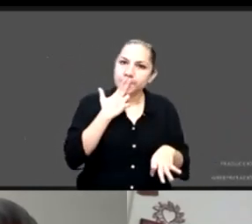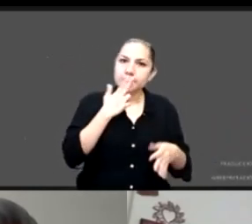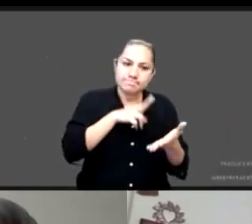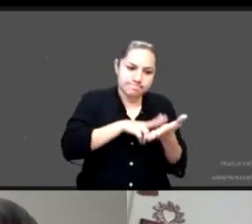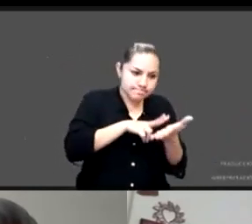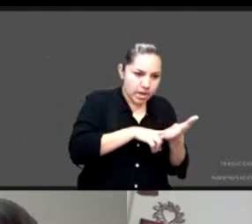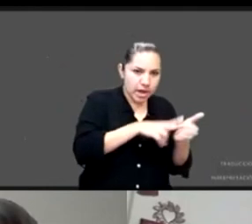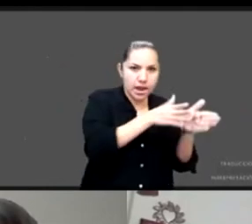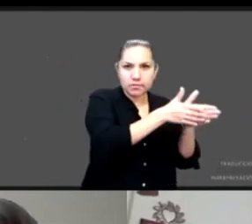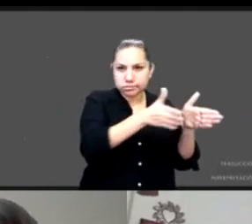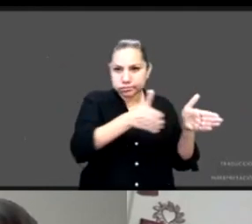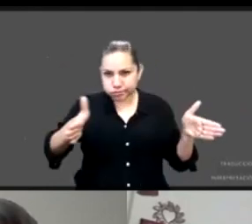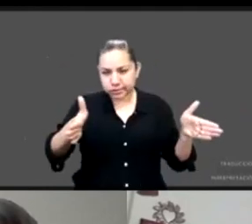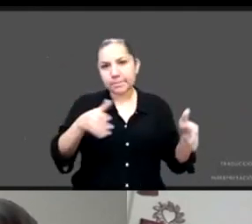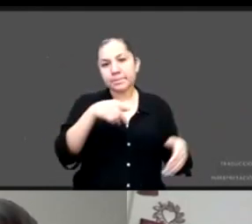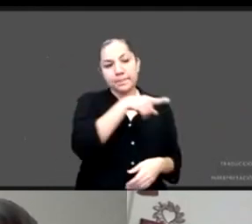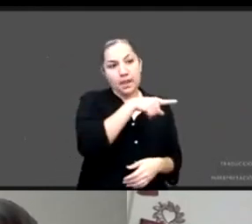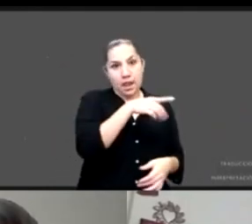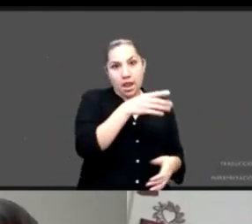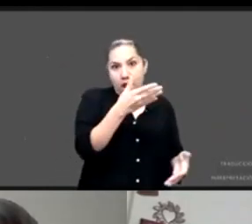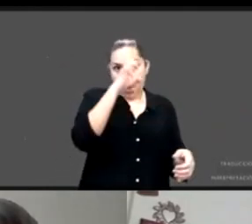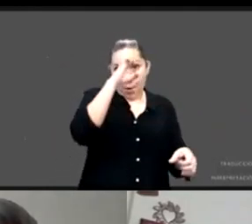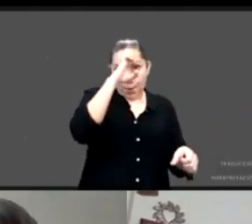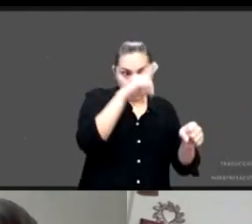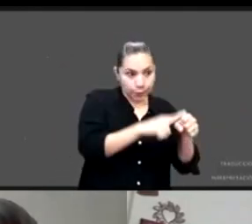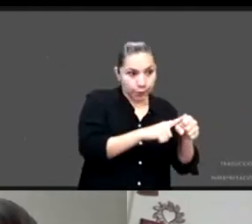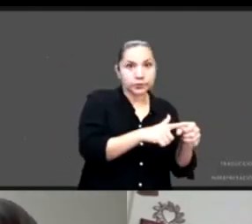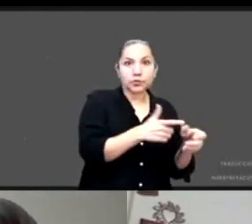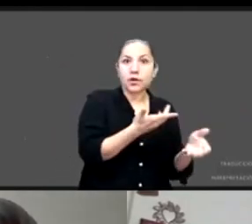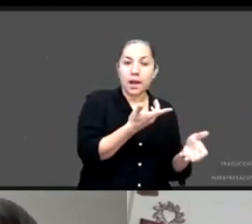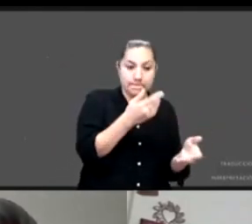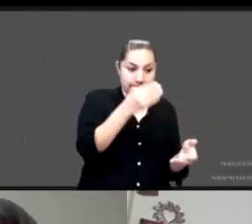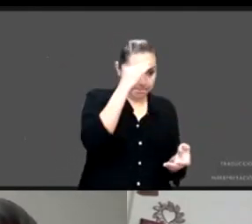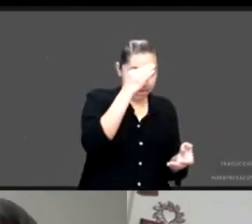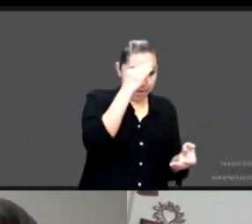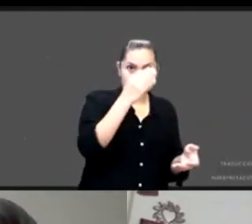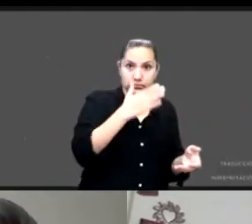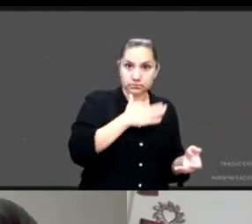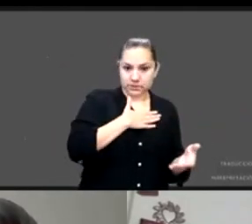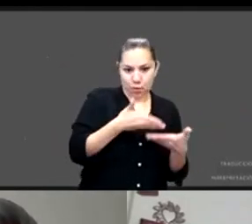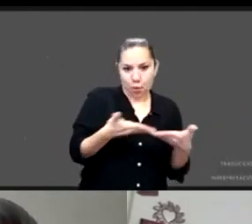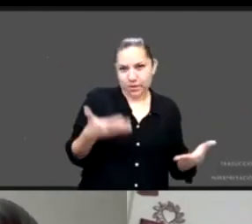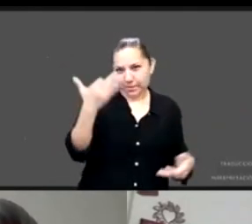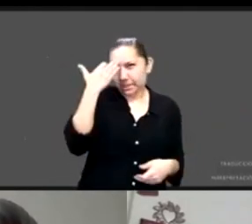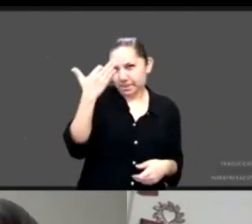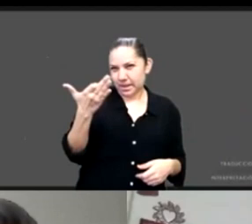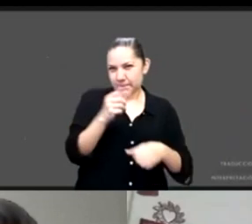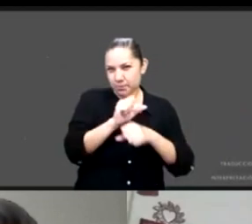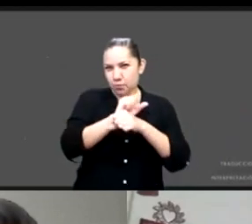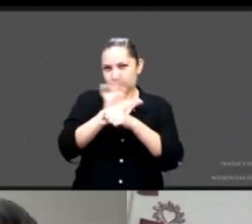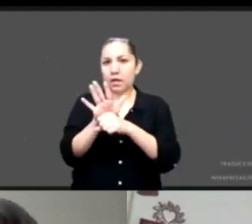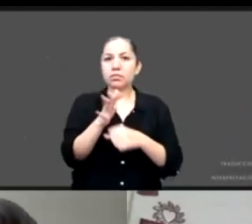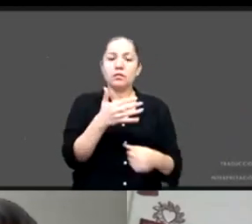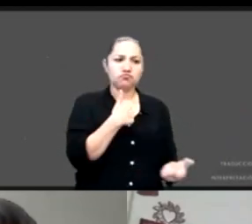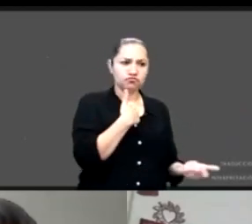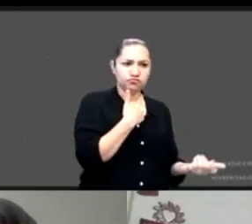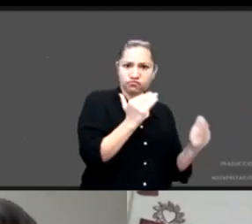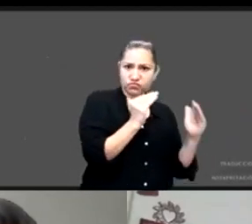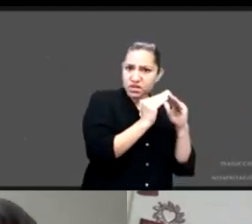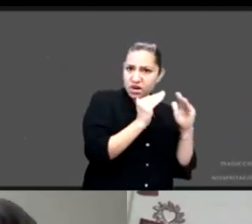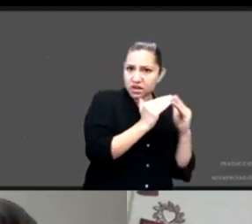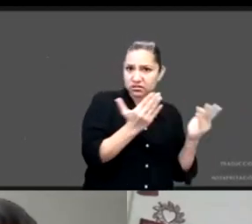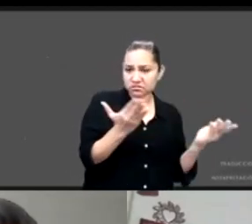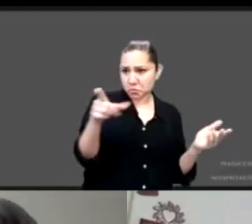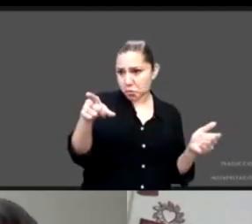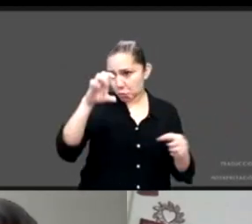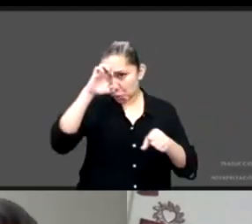no se pierde cuando nos quedamos adentro de casa, sino que puede seguir ejerciéndose